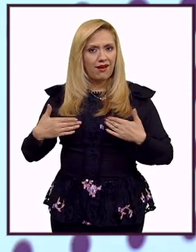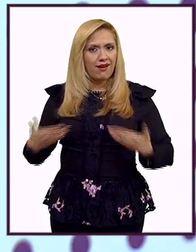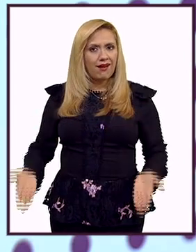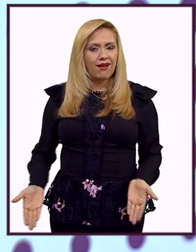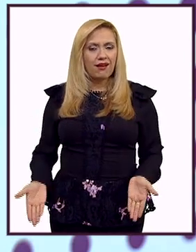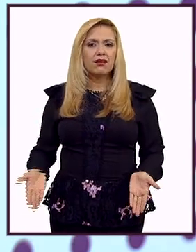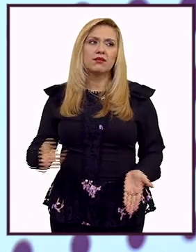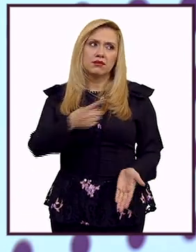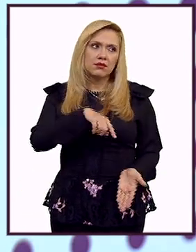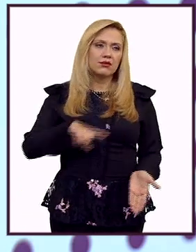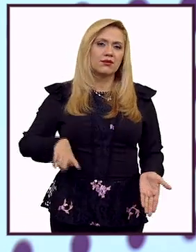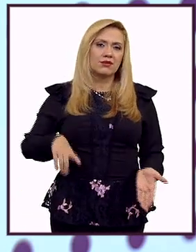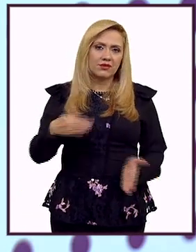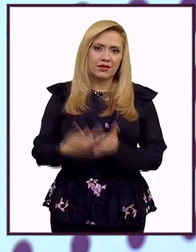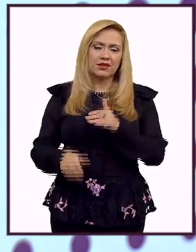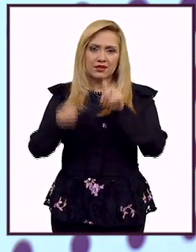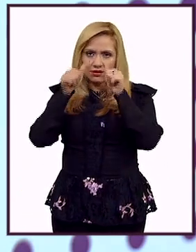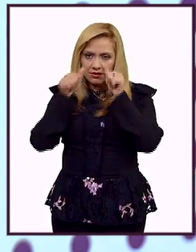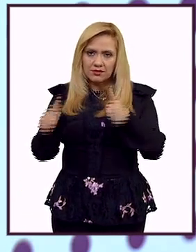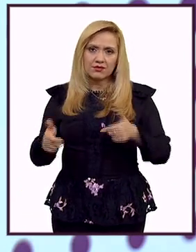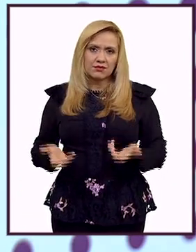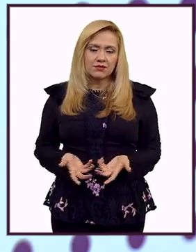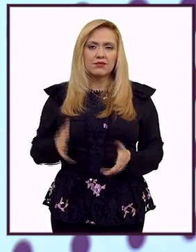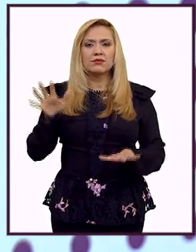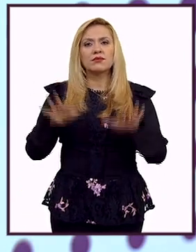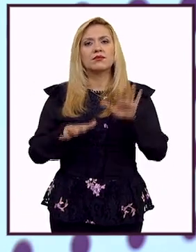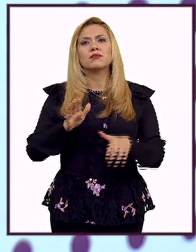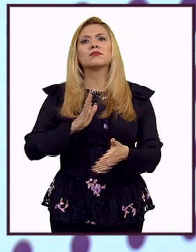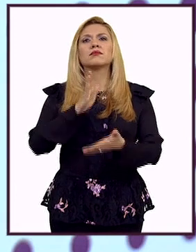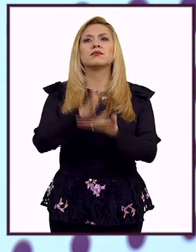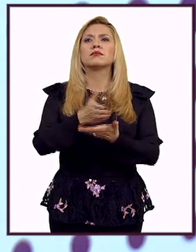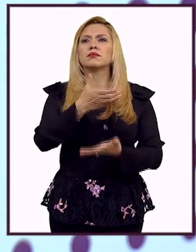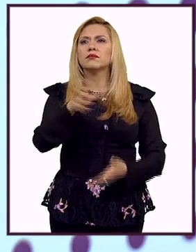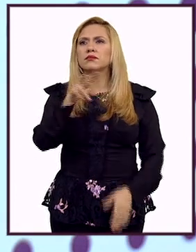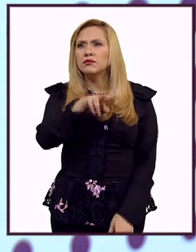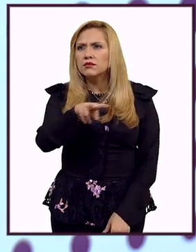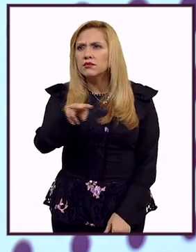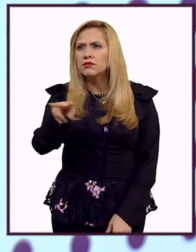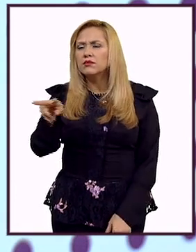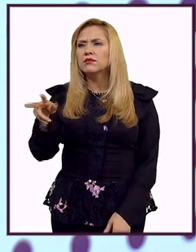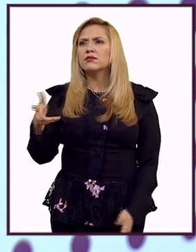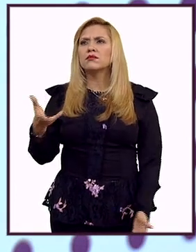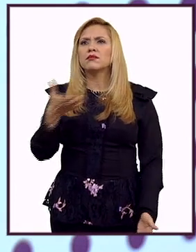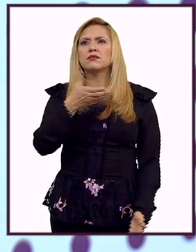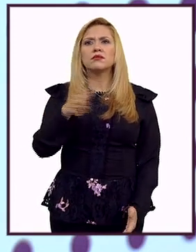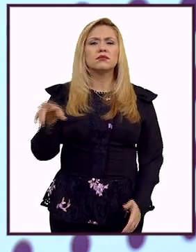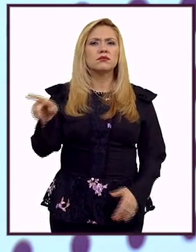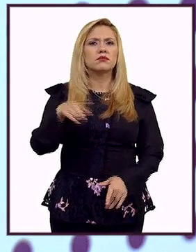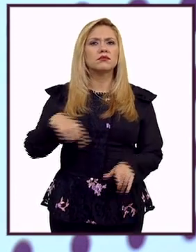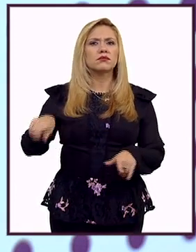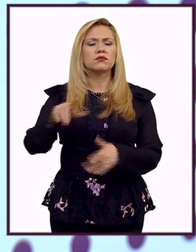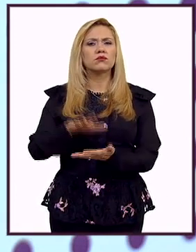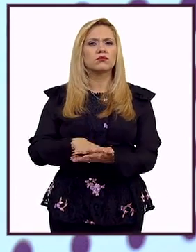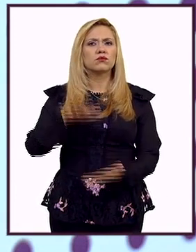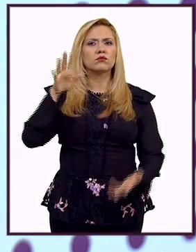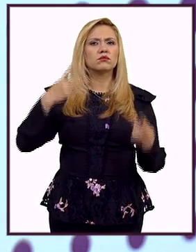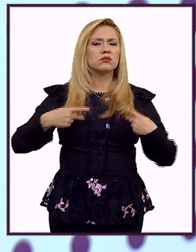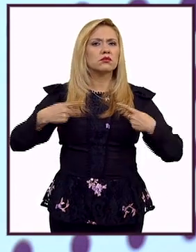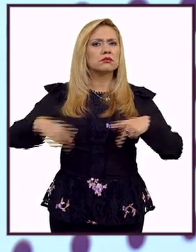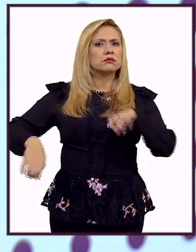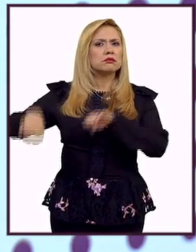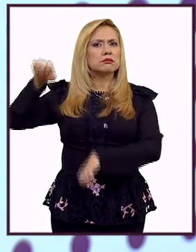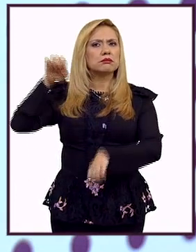ver con políticas, ¿no? Muchas veces cuando vamos al campo y te das cuenta que el campo pues está trabajado sobre todo por personas